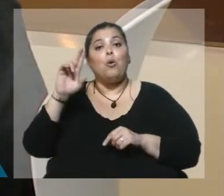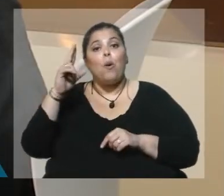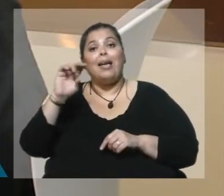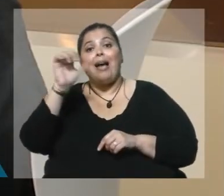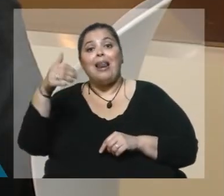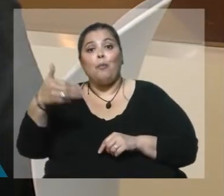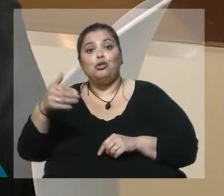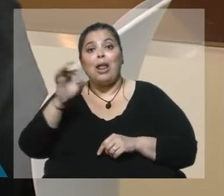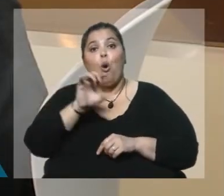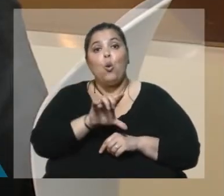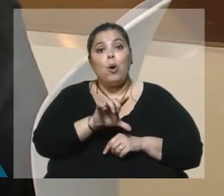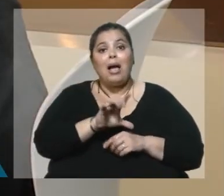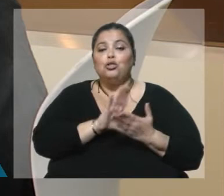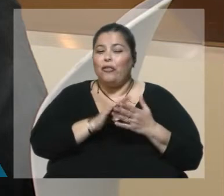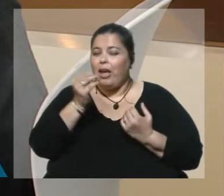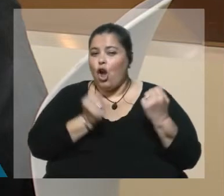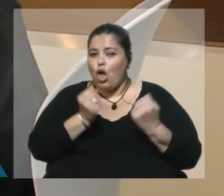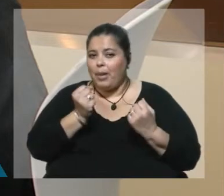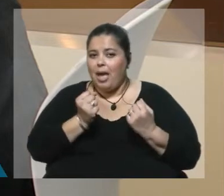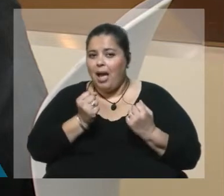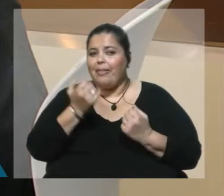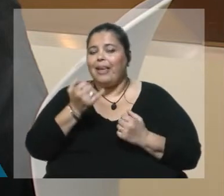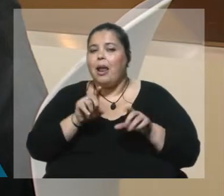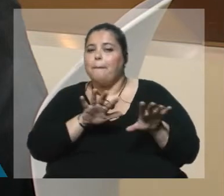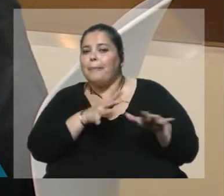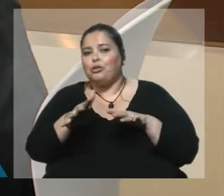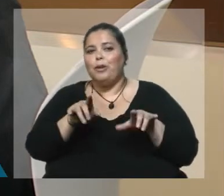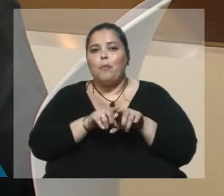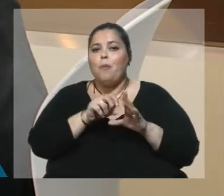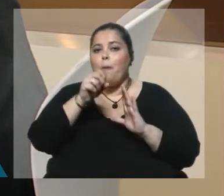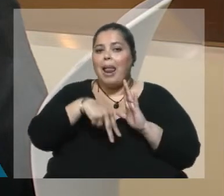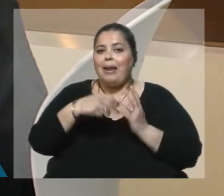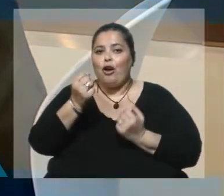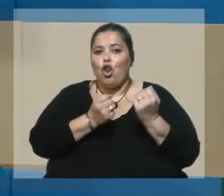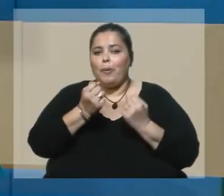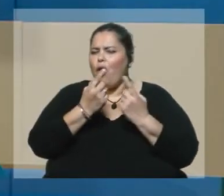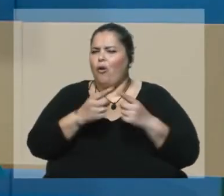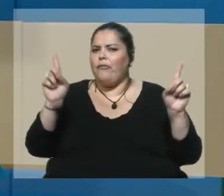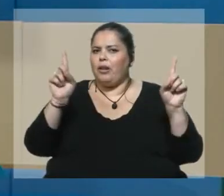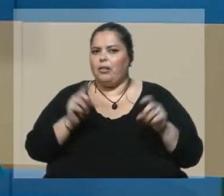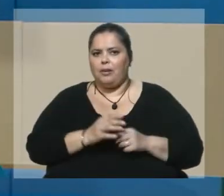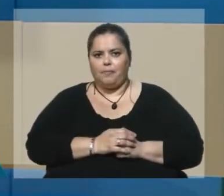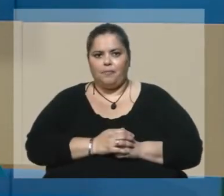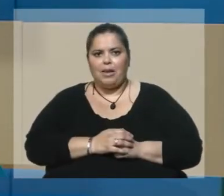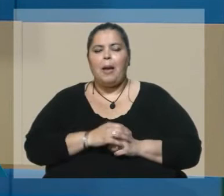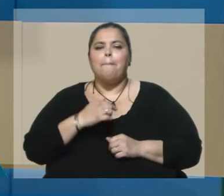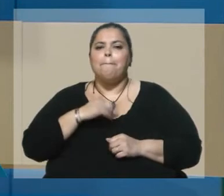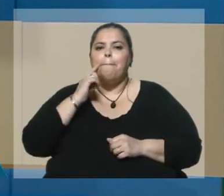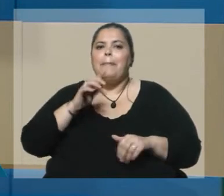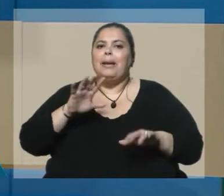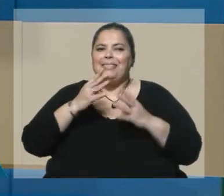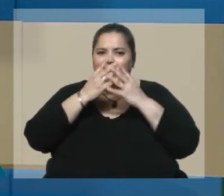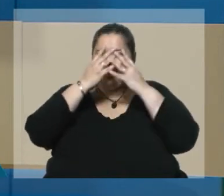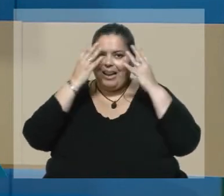bolsonaro en materia de economía estoy hablando tienen más o menos el mismo plan económico o miradas muy distantes yo creo que en términos generales